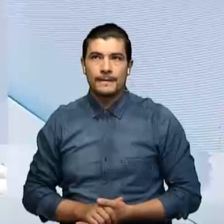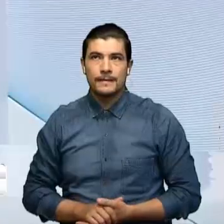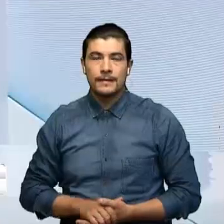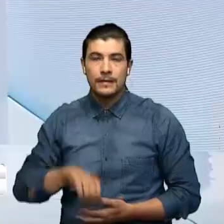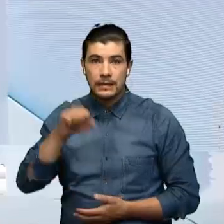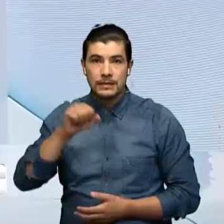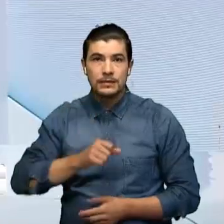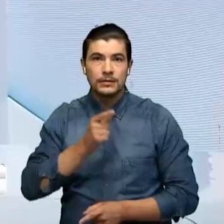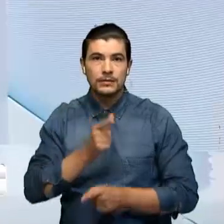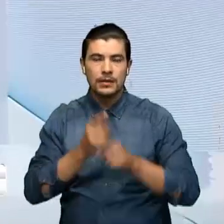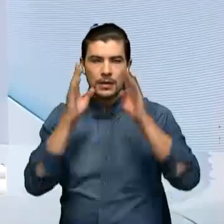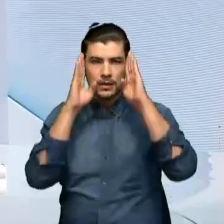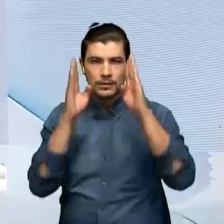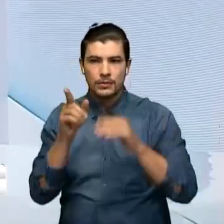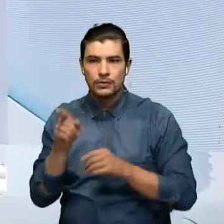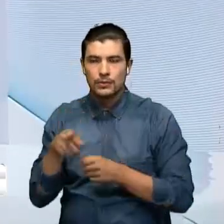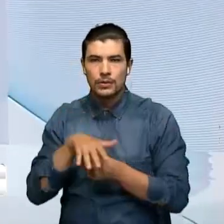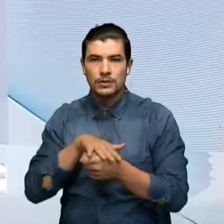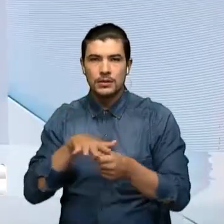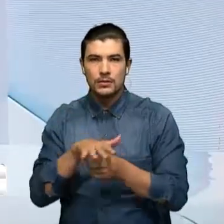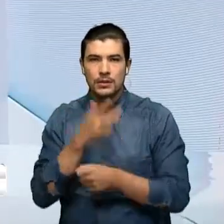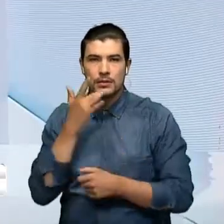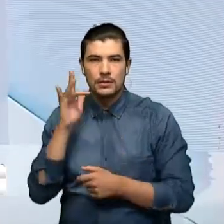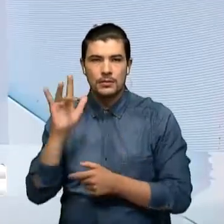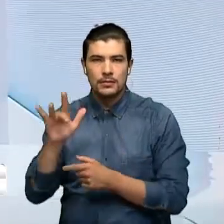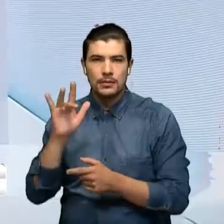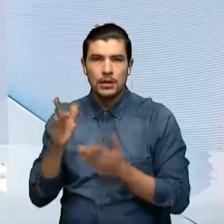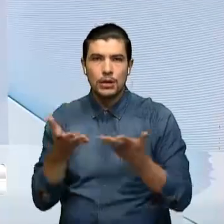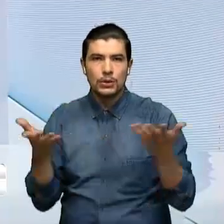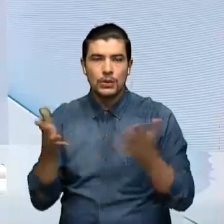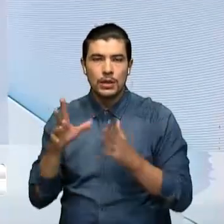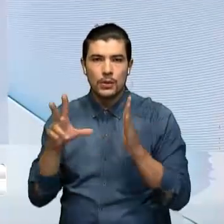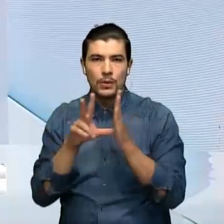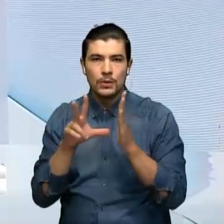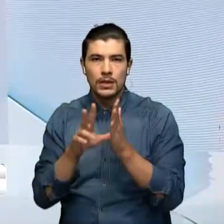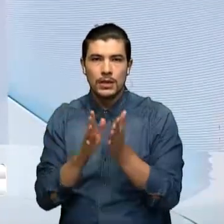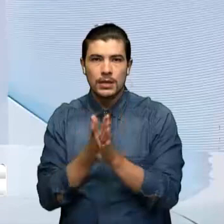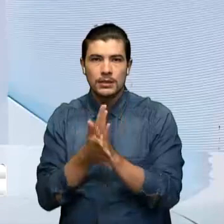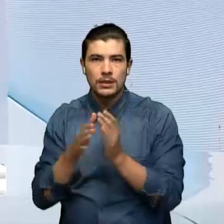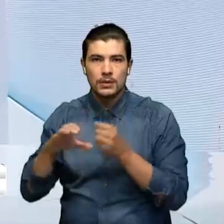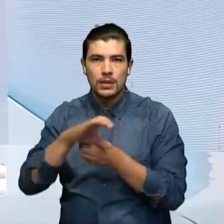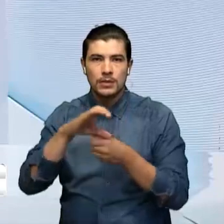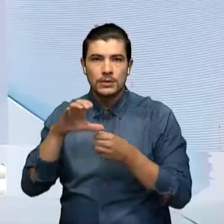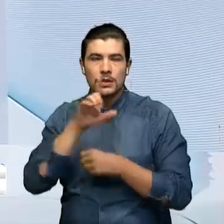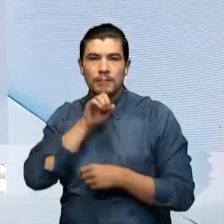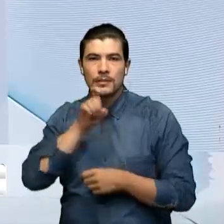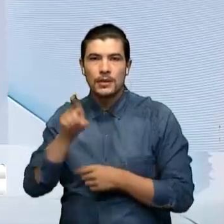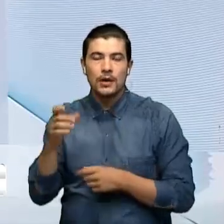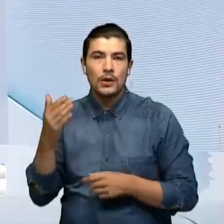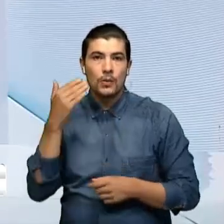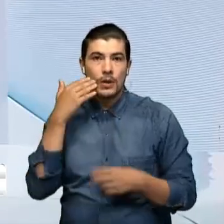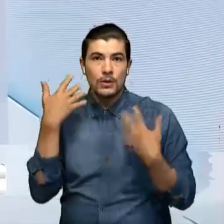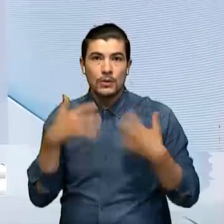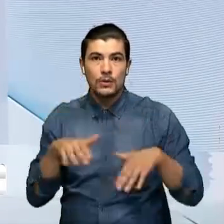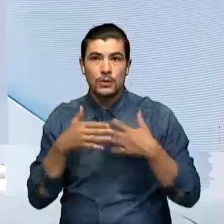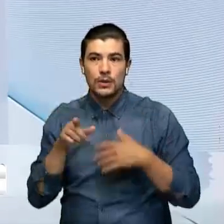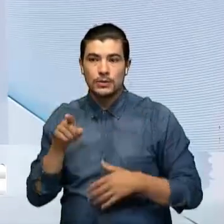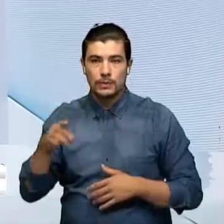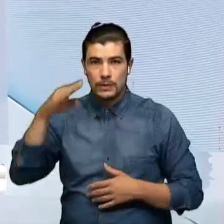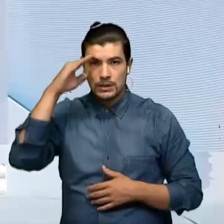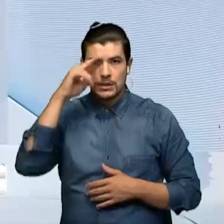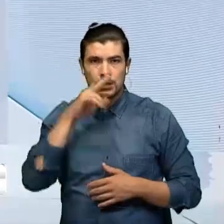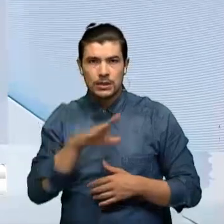y mucha atención en un hecho lamentable que se presentó en un hotel del centro de la ciudad de bucaramanga cuando las autoridades descubrieron